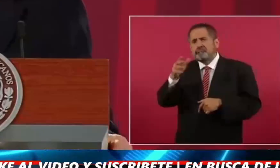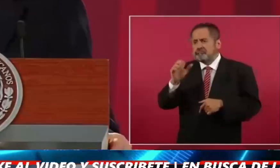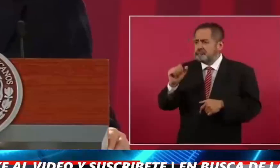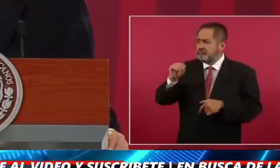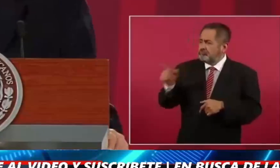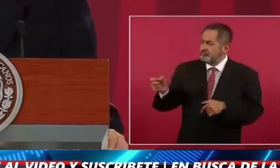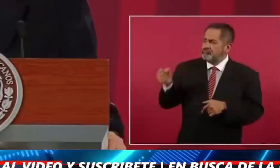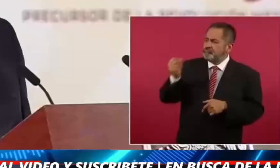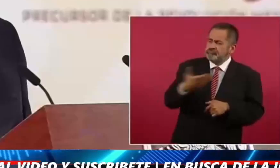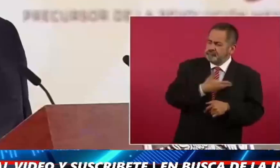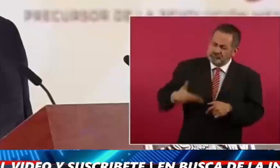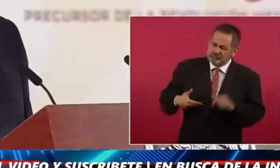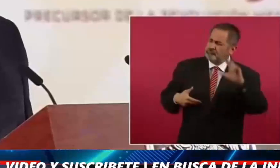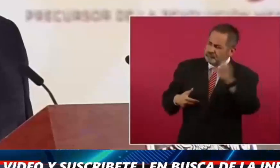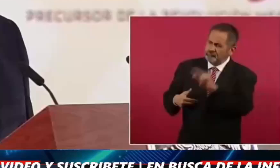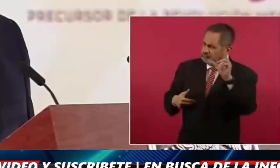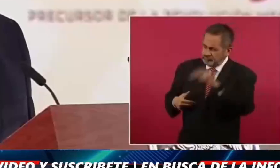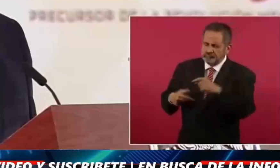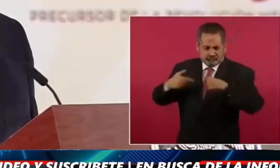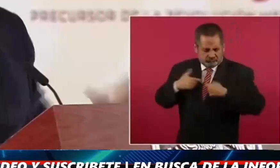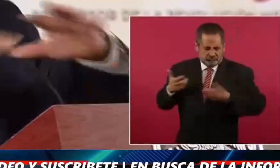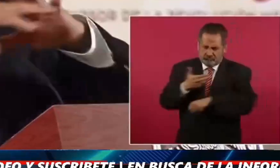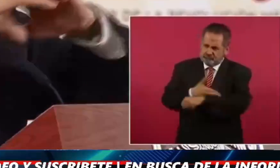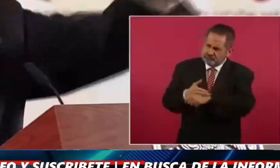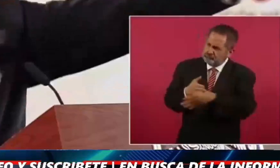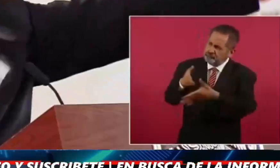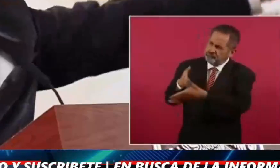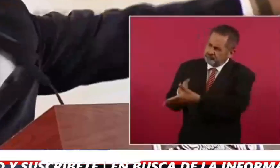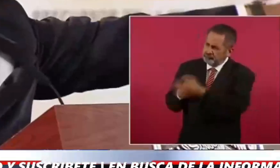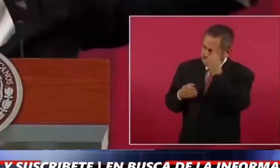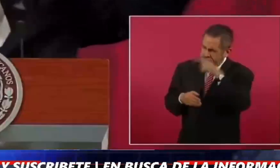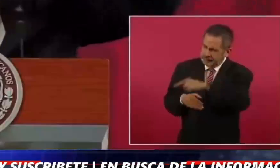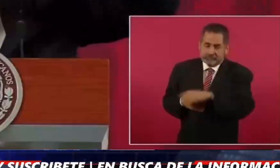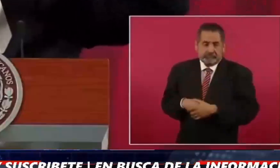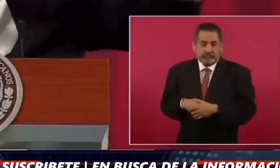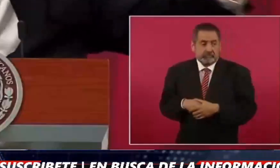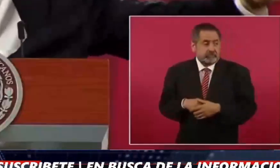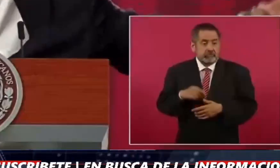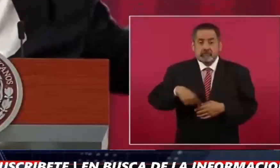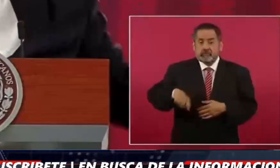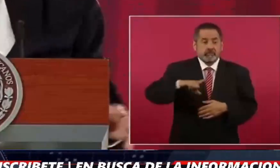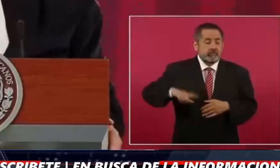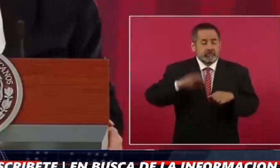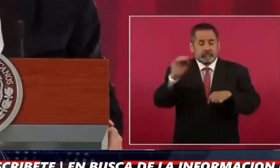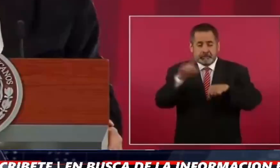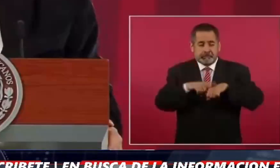iba yo a ser presidente y desplegó a todo el gobierno federal